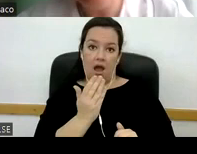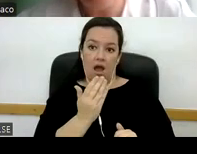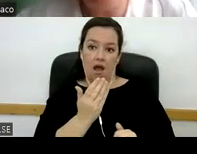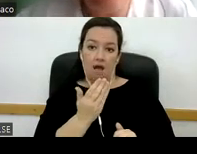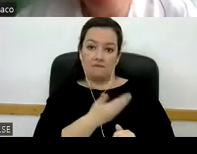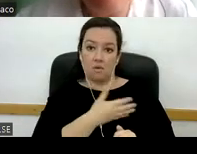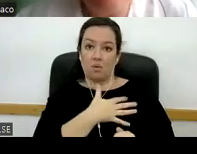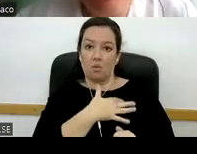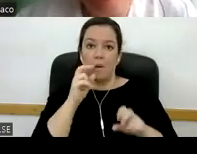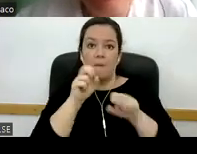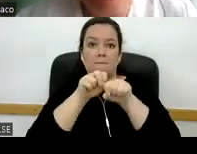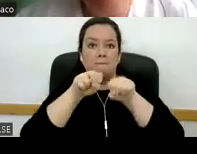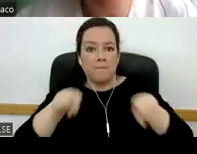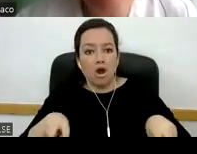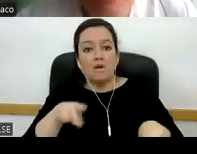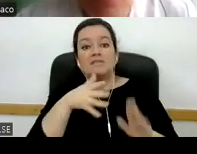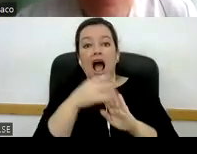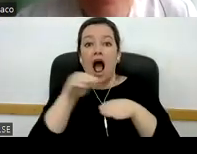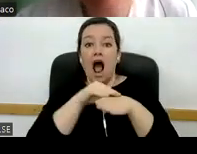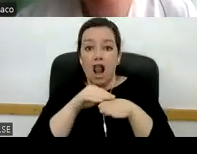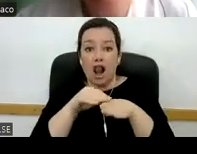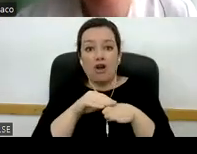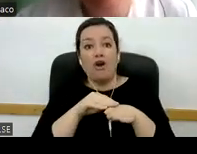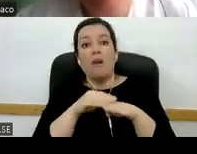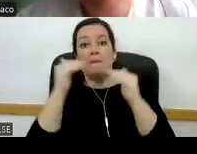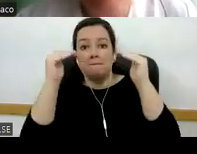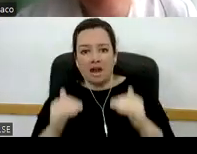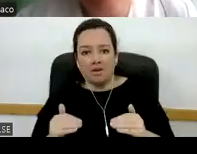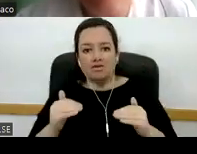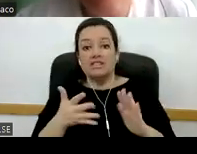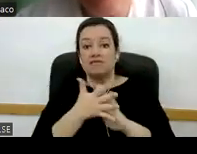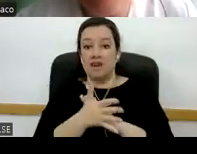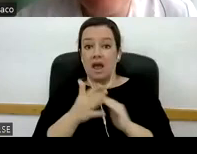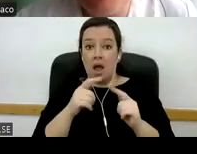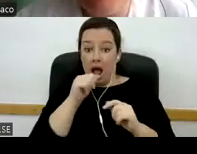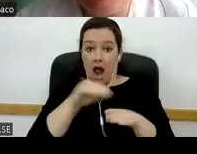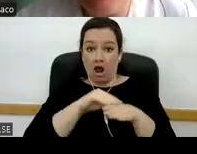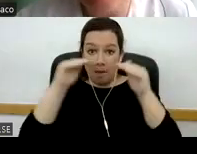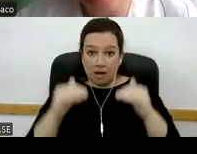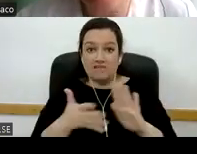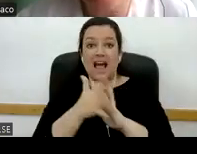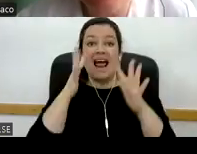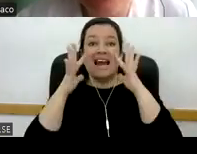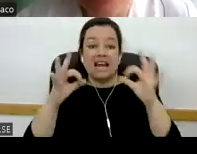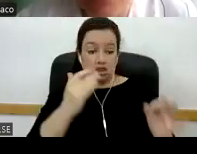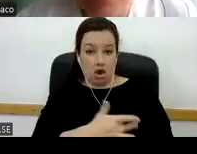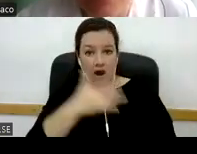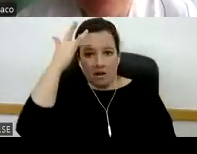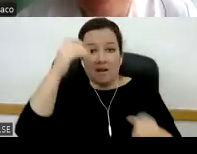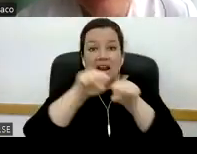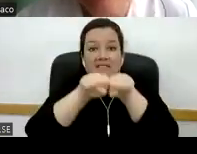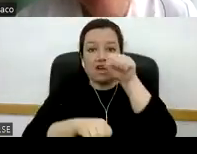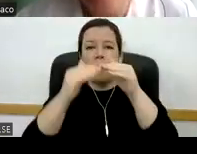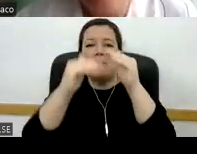aumento en los niveles de triglicéridos. Pero de por sí, si disminuimos el consumo de alcohol, conseguimos disminuir el riesgo cardiovascular hasta en un